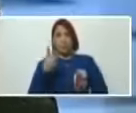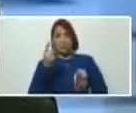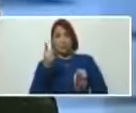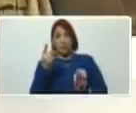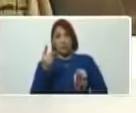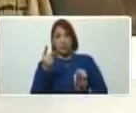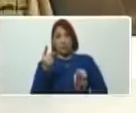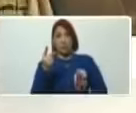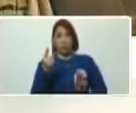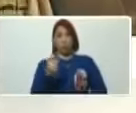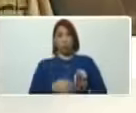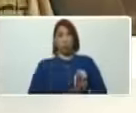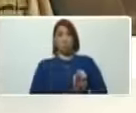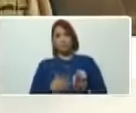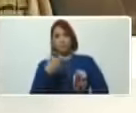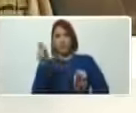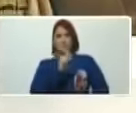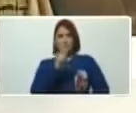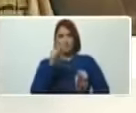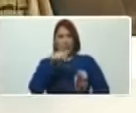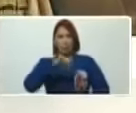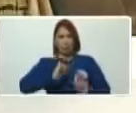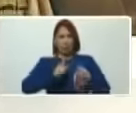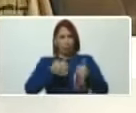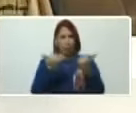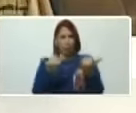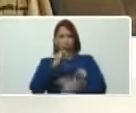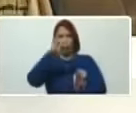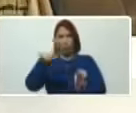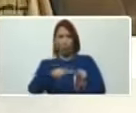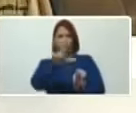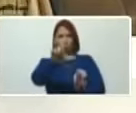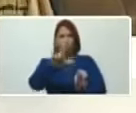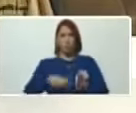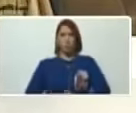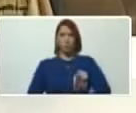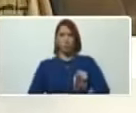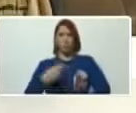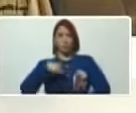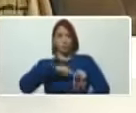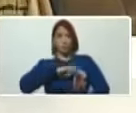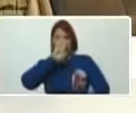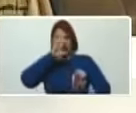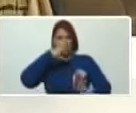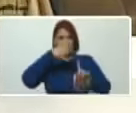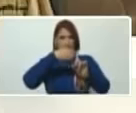semestre, que empieza en julio, nosotros ir